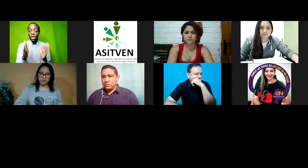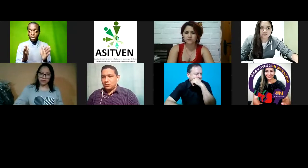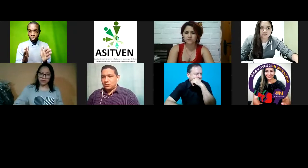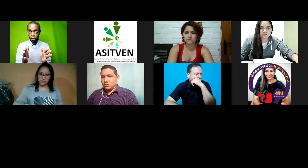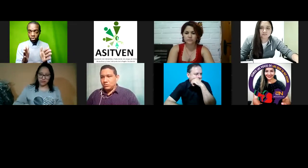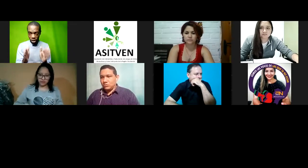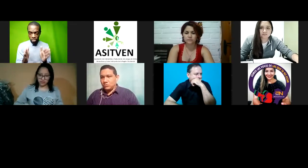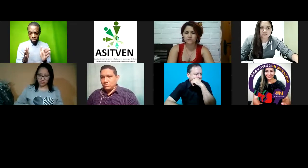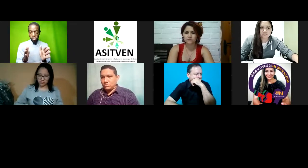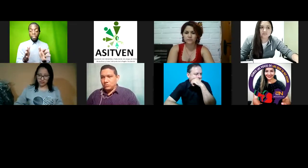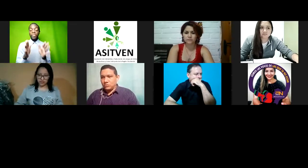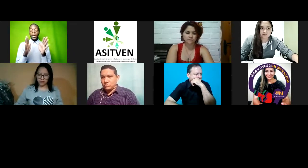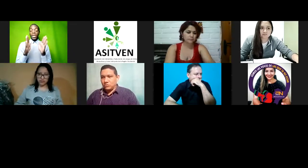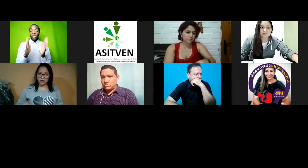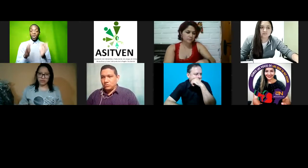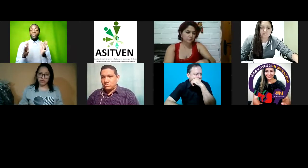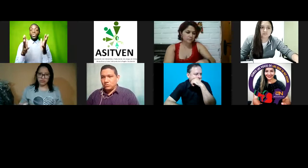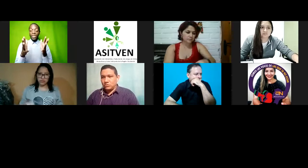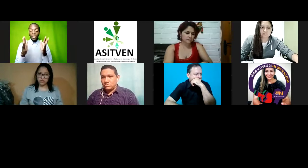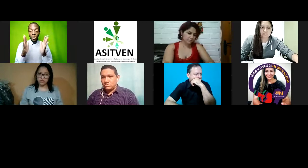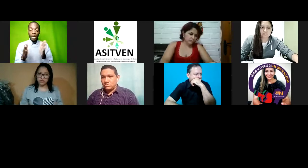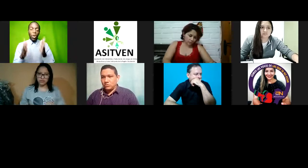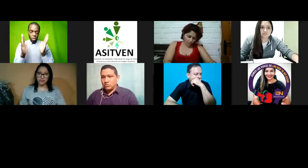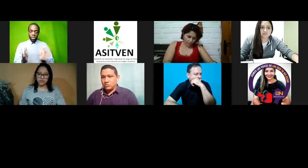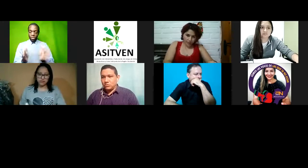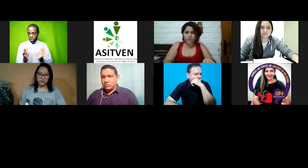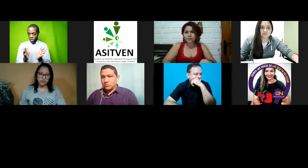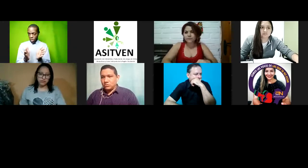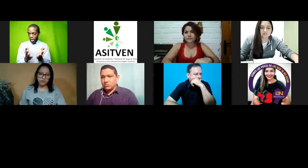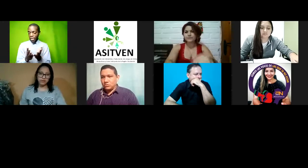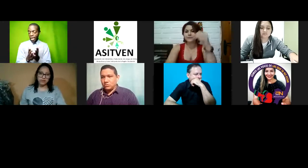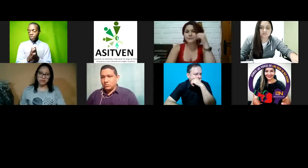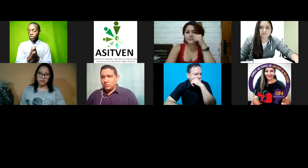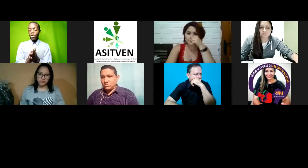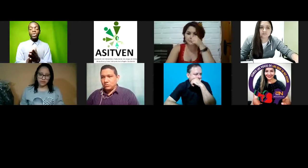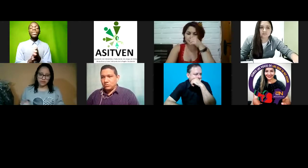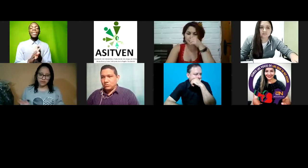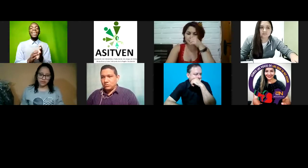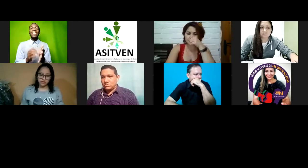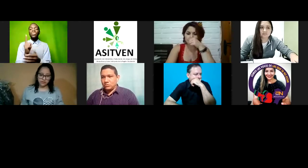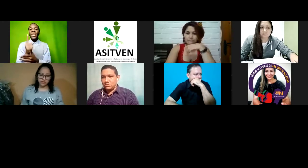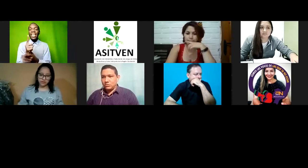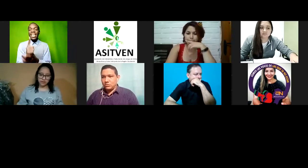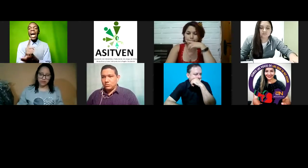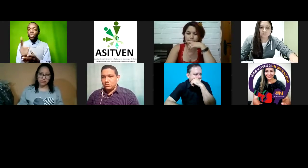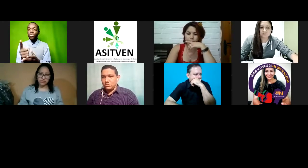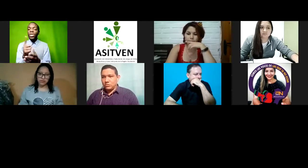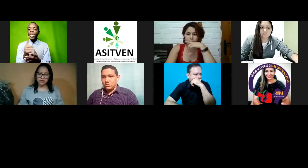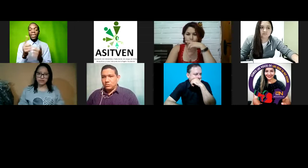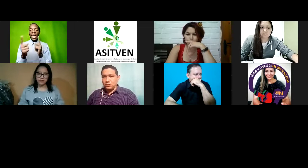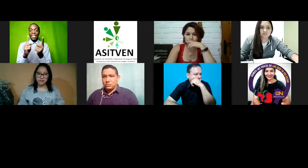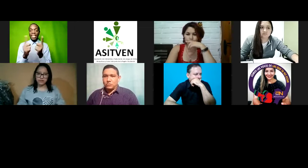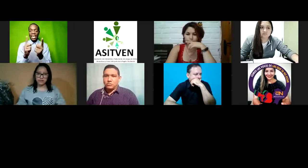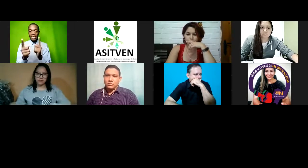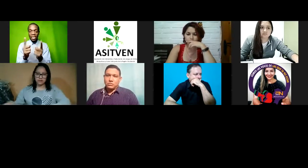unos 5 minutos. ¿Sí? Yo sugiero, o la quizás instrucción, es que usted elija a uno de